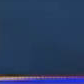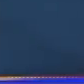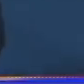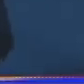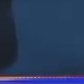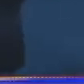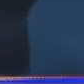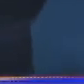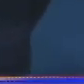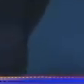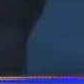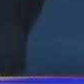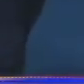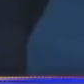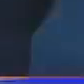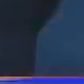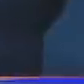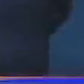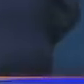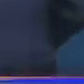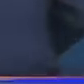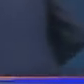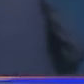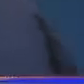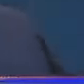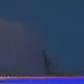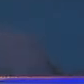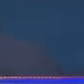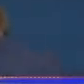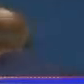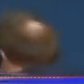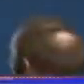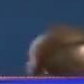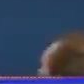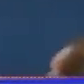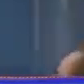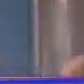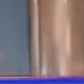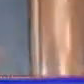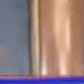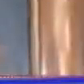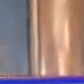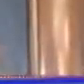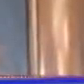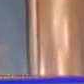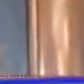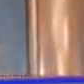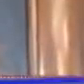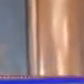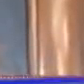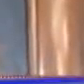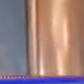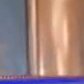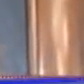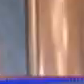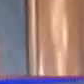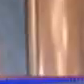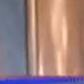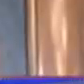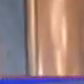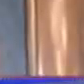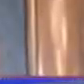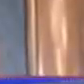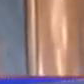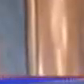ambas naciones. Por décadas Rusia y Venezuela han impulsado la cooperación y las alianzas